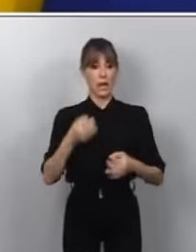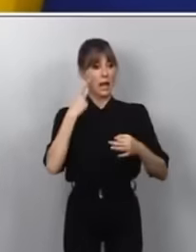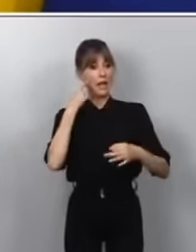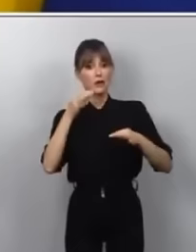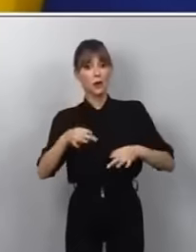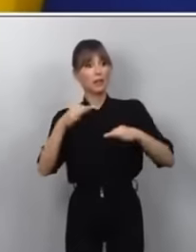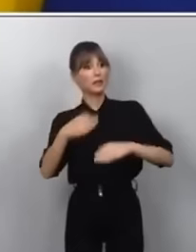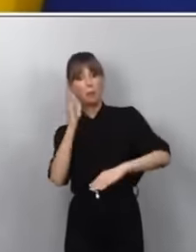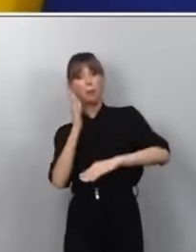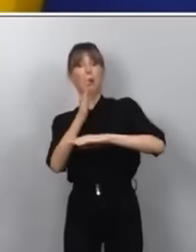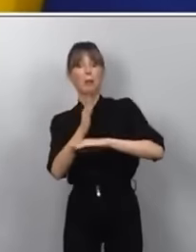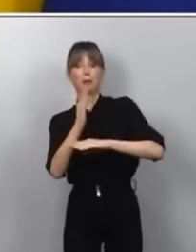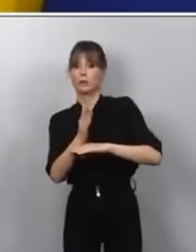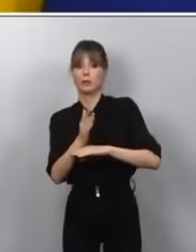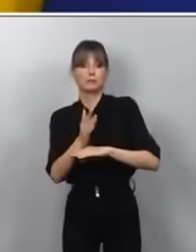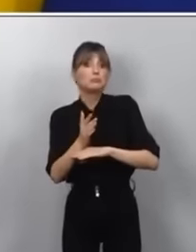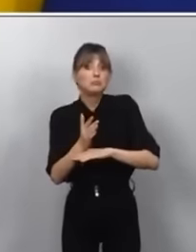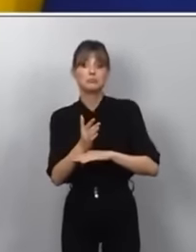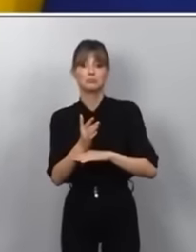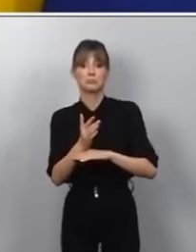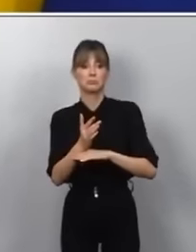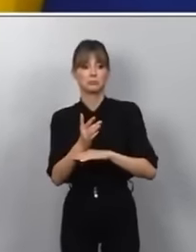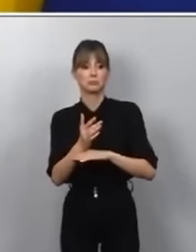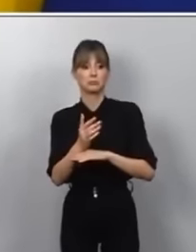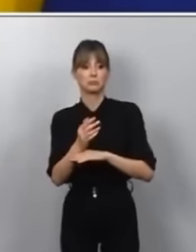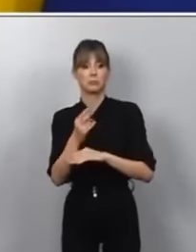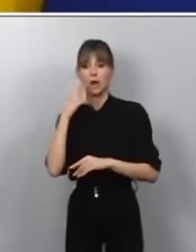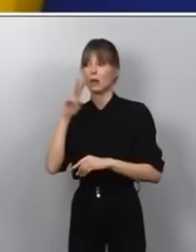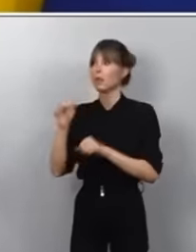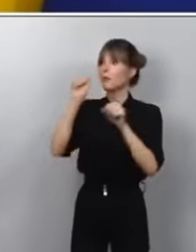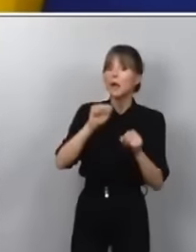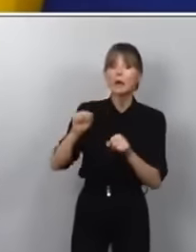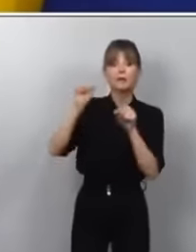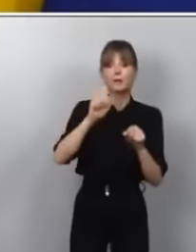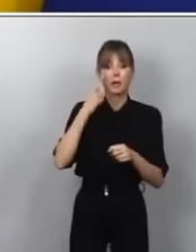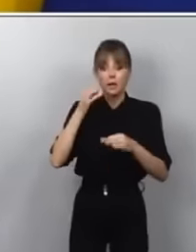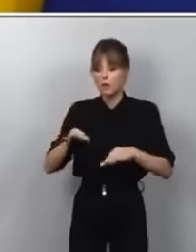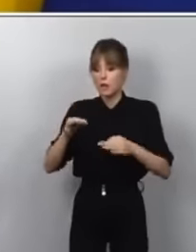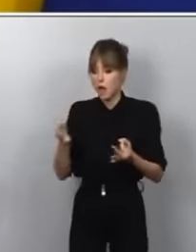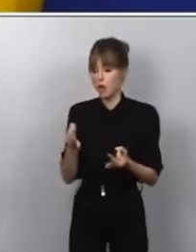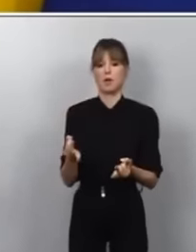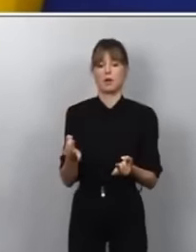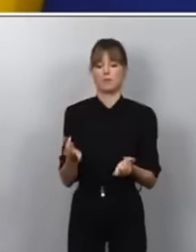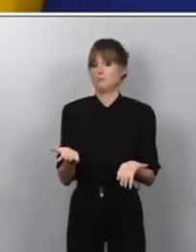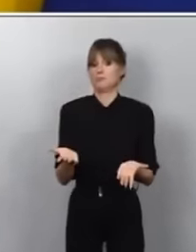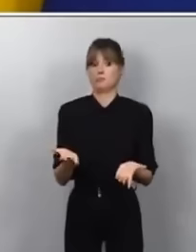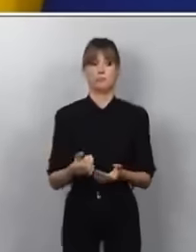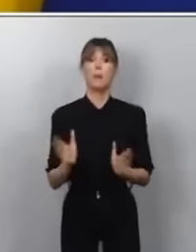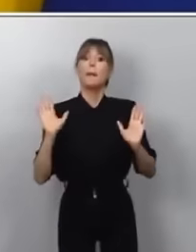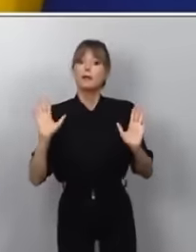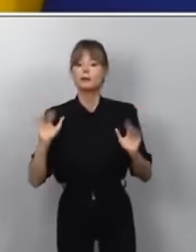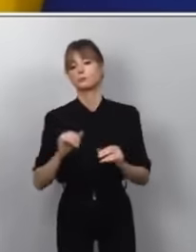condenado permanentemente a reconocer y a defender su inocencia. Y sin